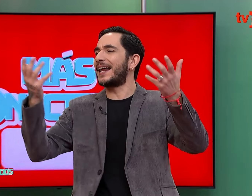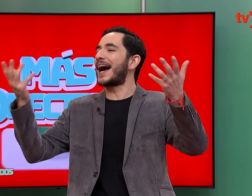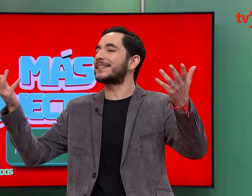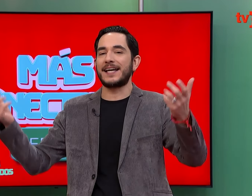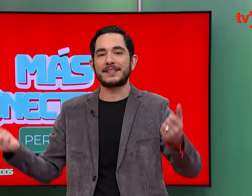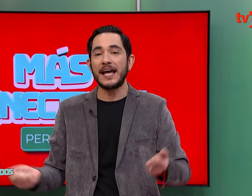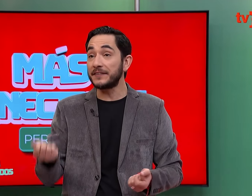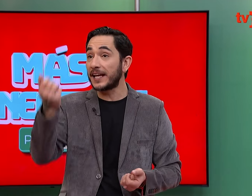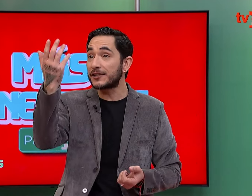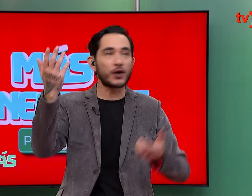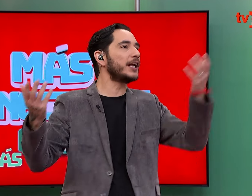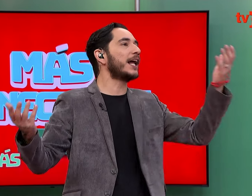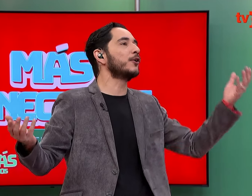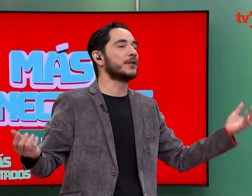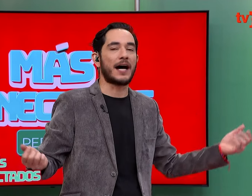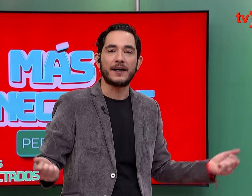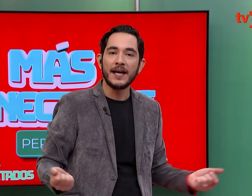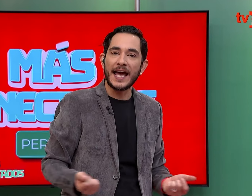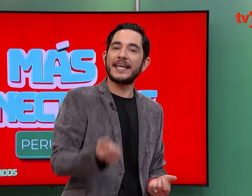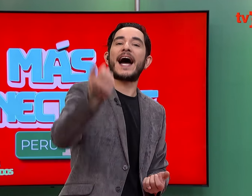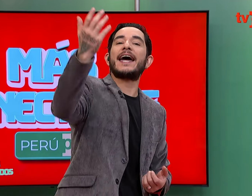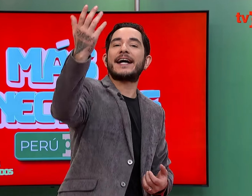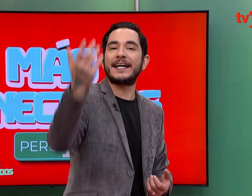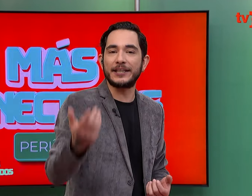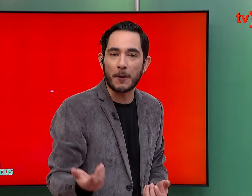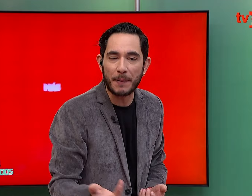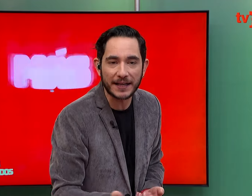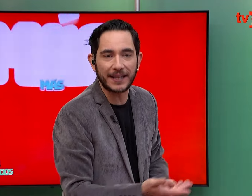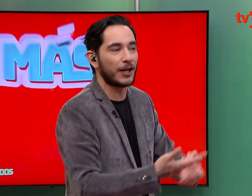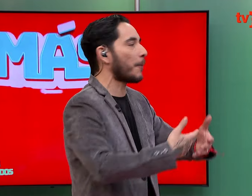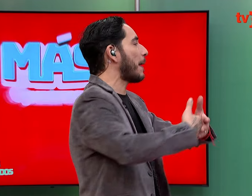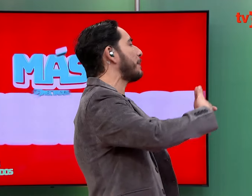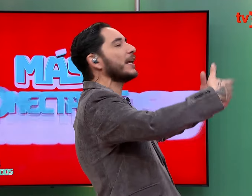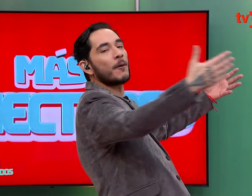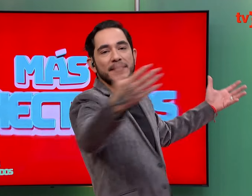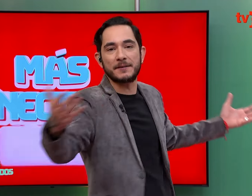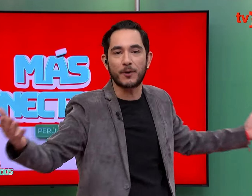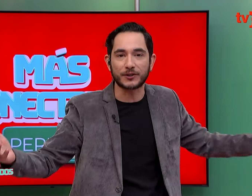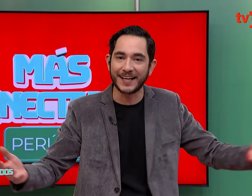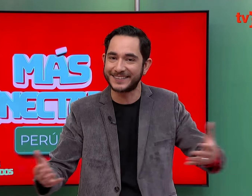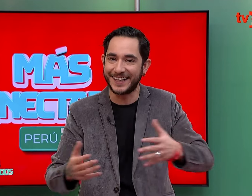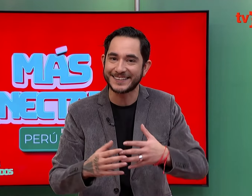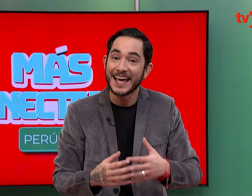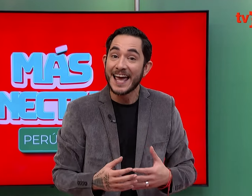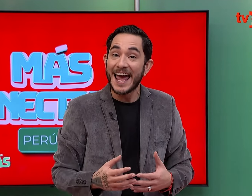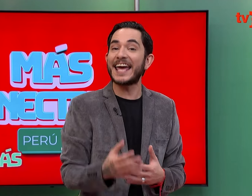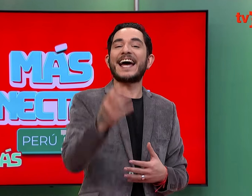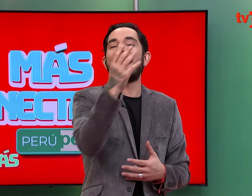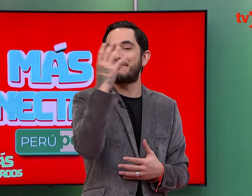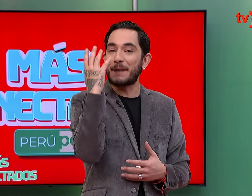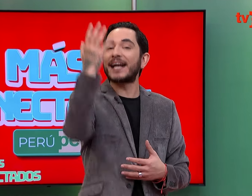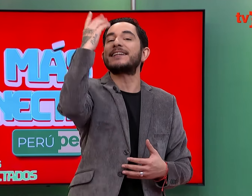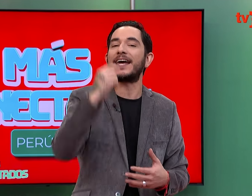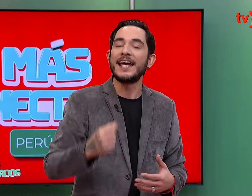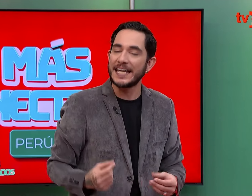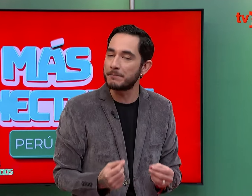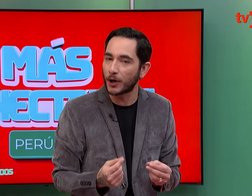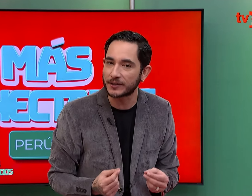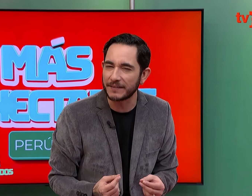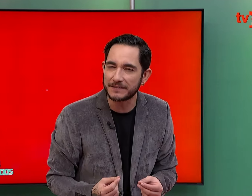de las galaxias, del Sol y la Luna. Ella ha escrito parte de los papiros más importantes. Ella es